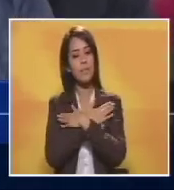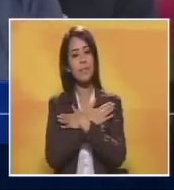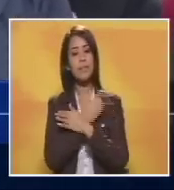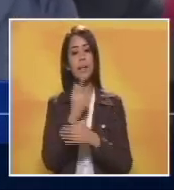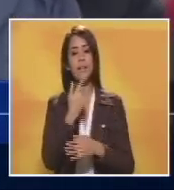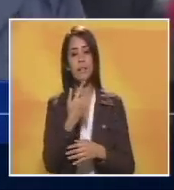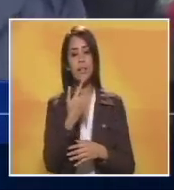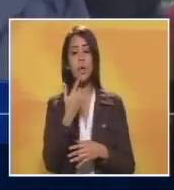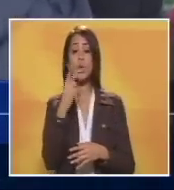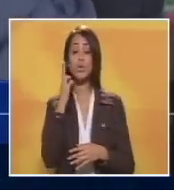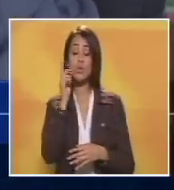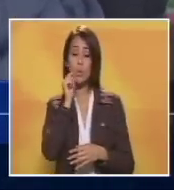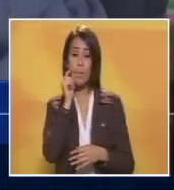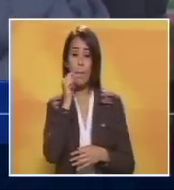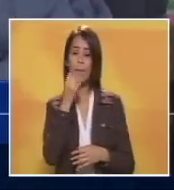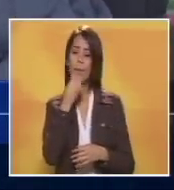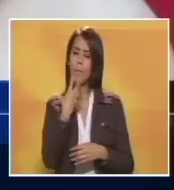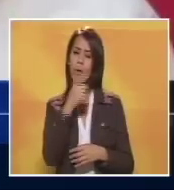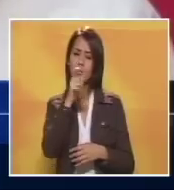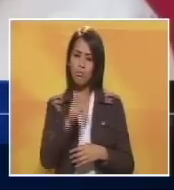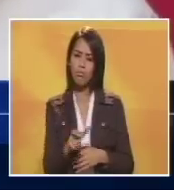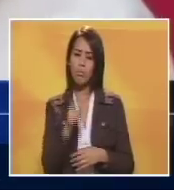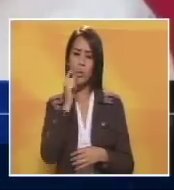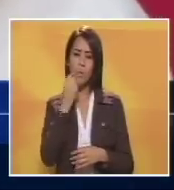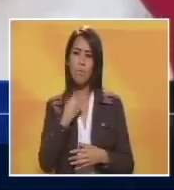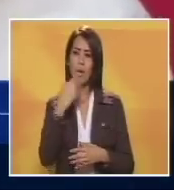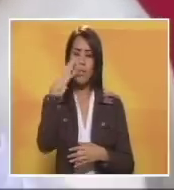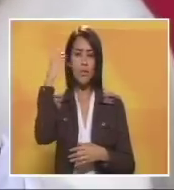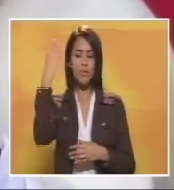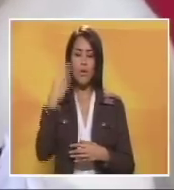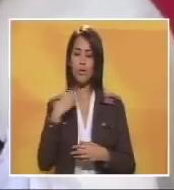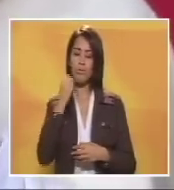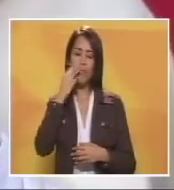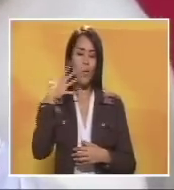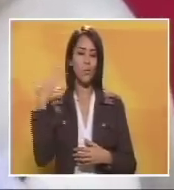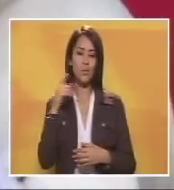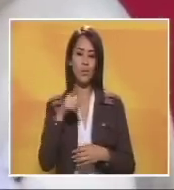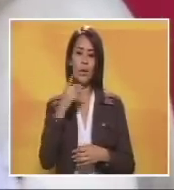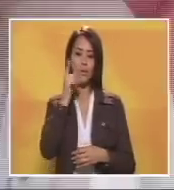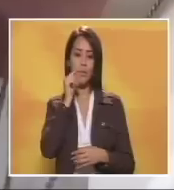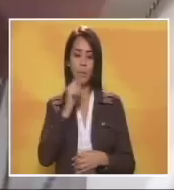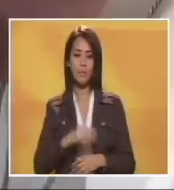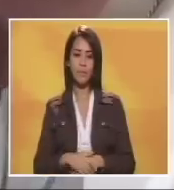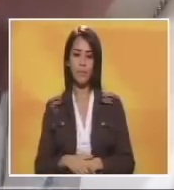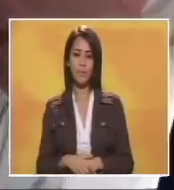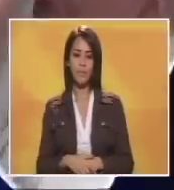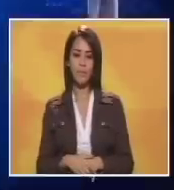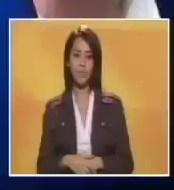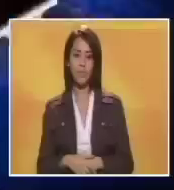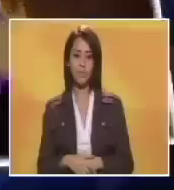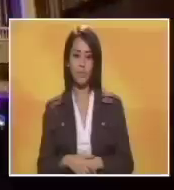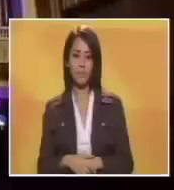que su padre era un hombre bueno y le enfatizó que Dios seguramente estaba orgulloso de él.